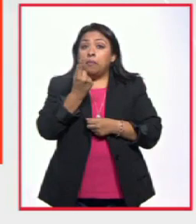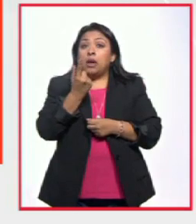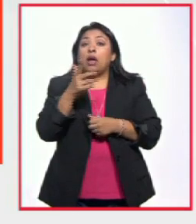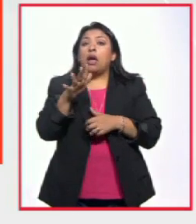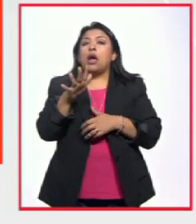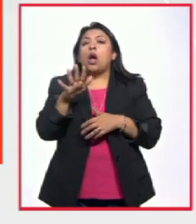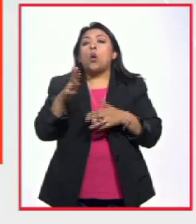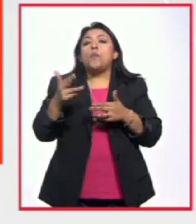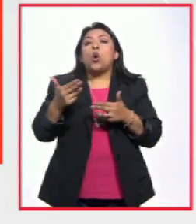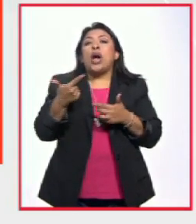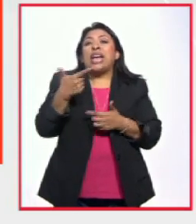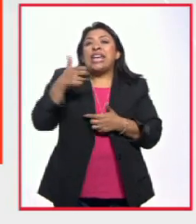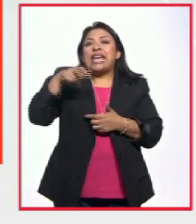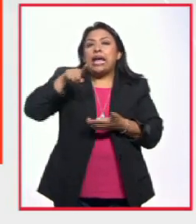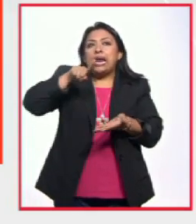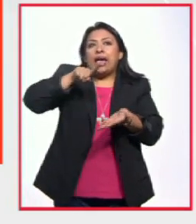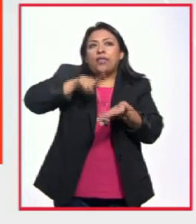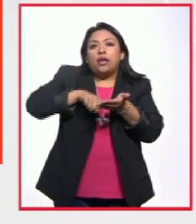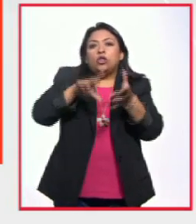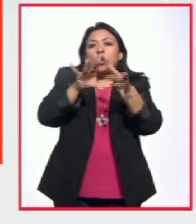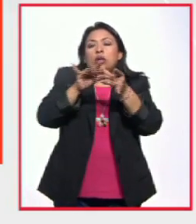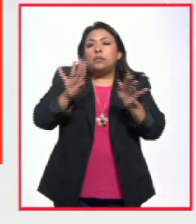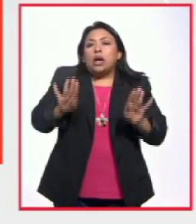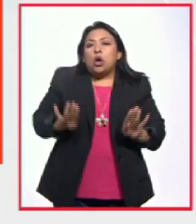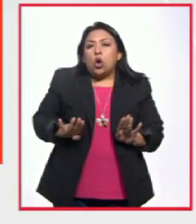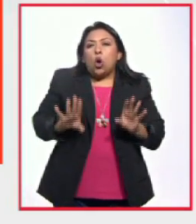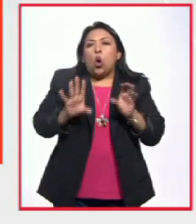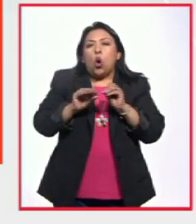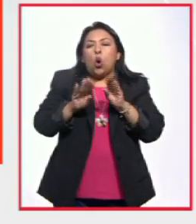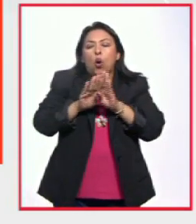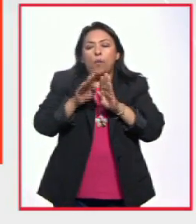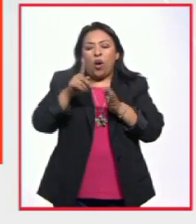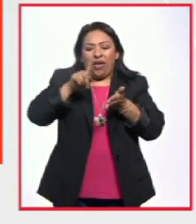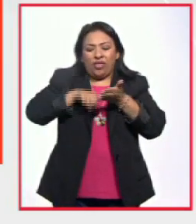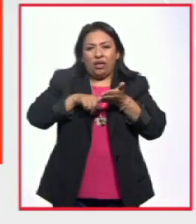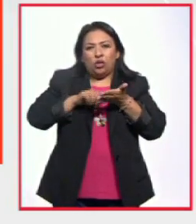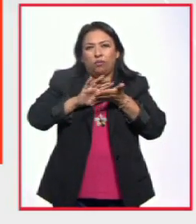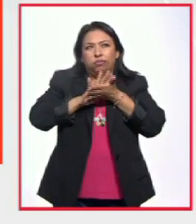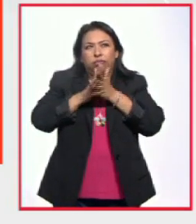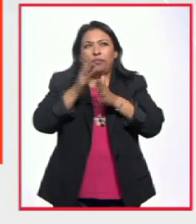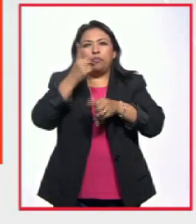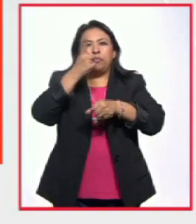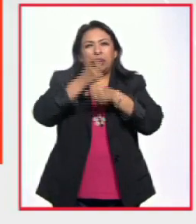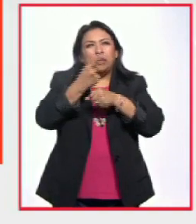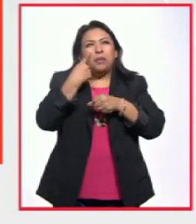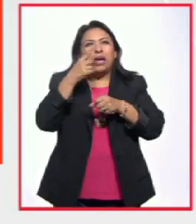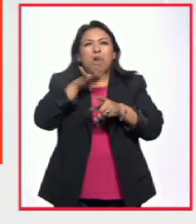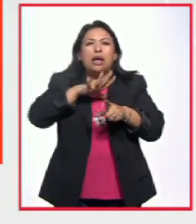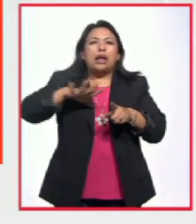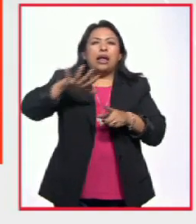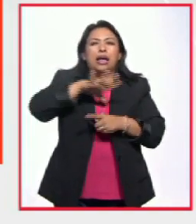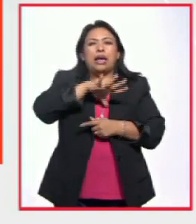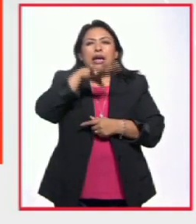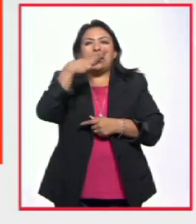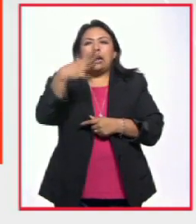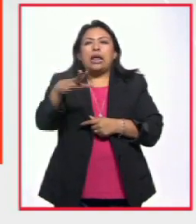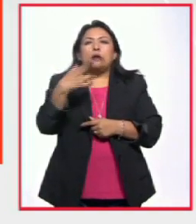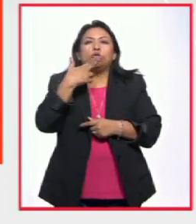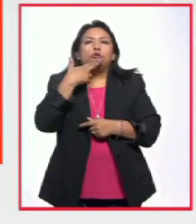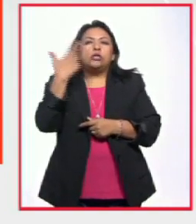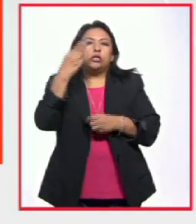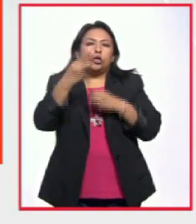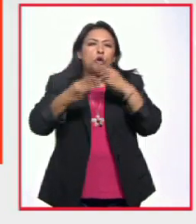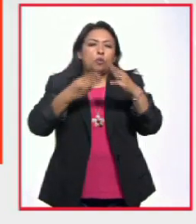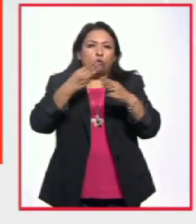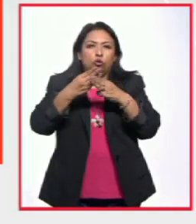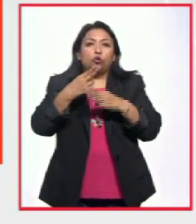base genética para explicar este tipo de conductas o el desarrollo de este tipo de conductas. Pero en la primera parte vamos a ver un panorama general del suicidio en el mundo